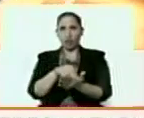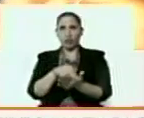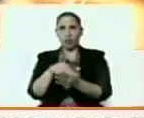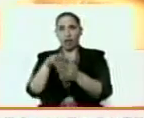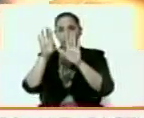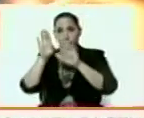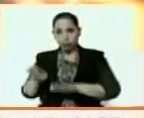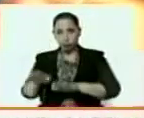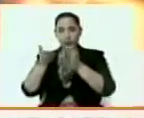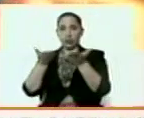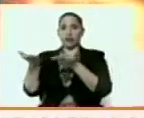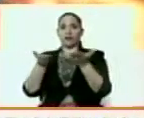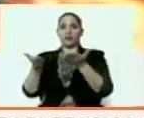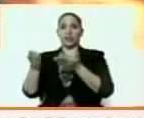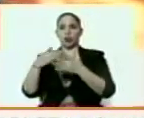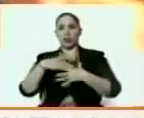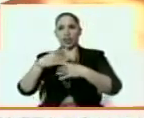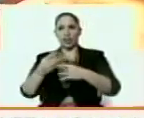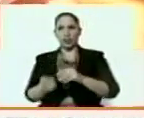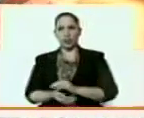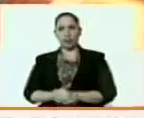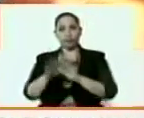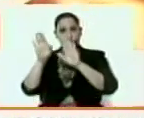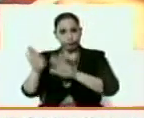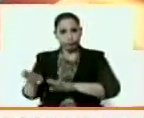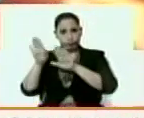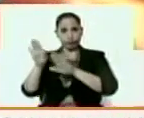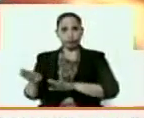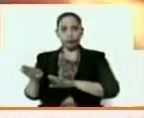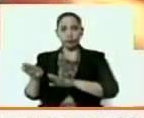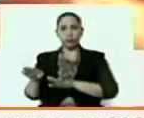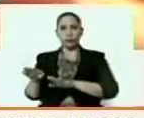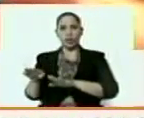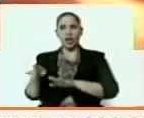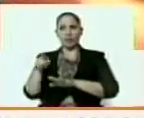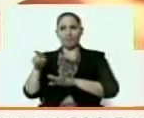servicio de esos intereses y que está al servicio de ese plan, sirviendo como agentes